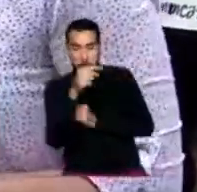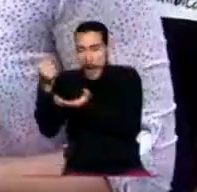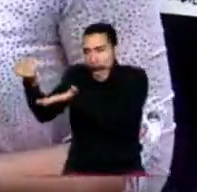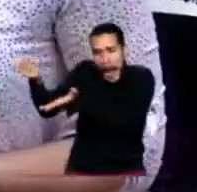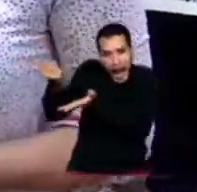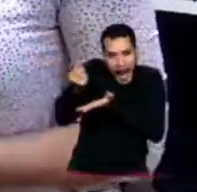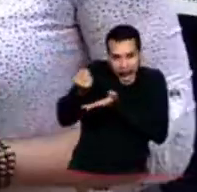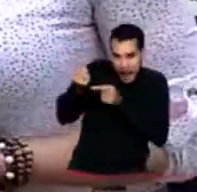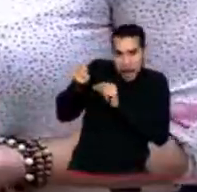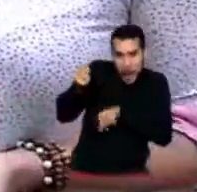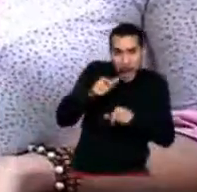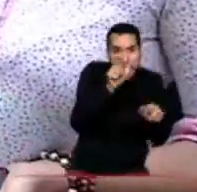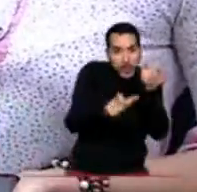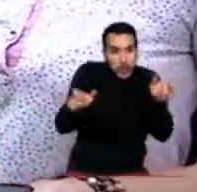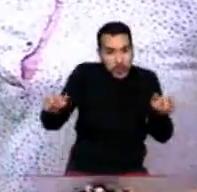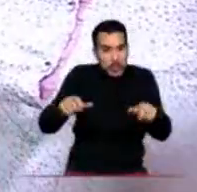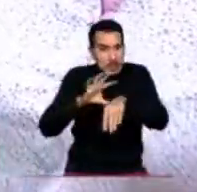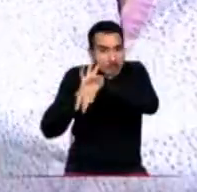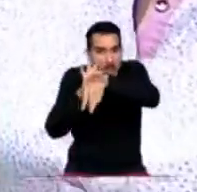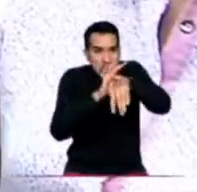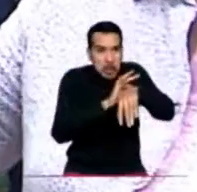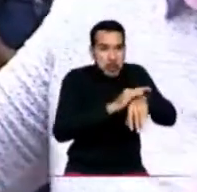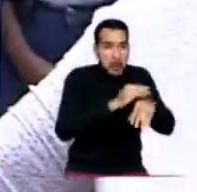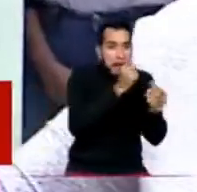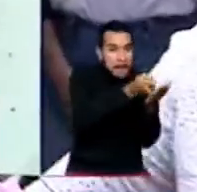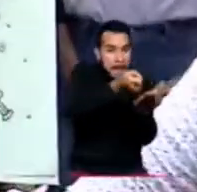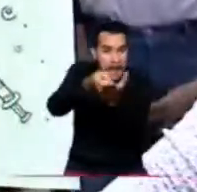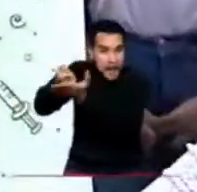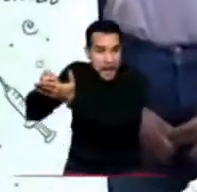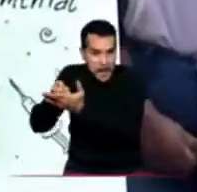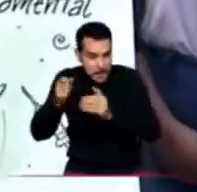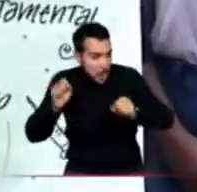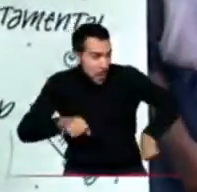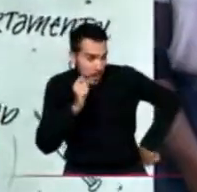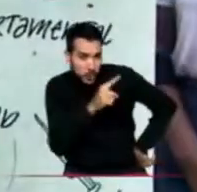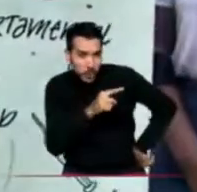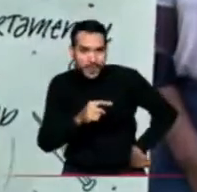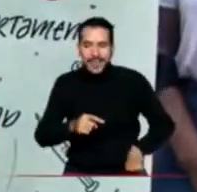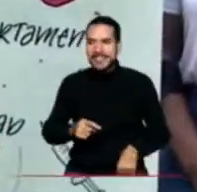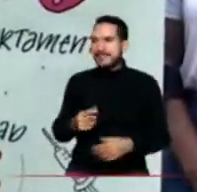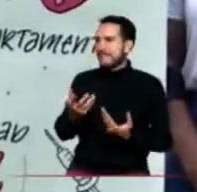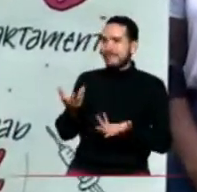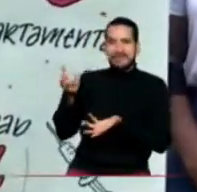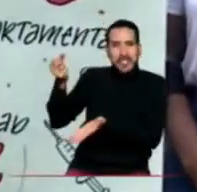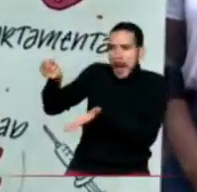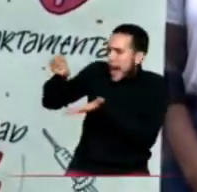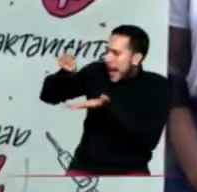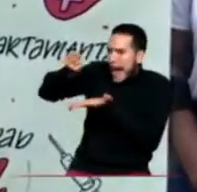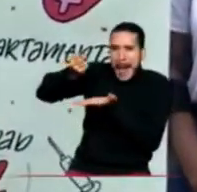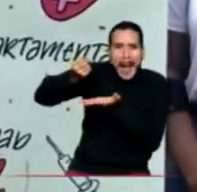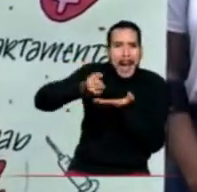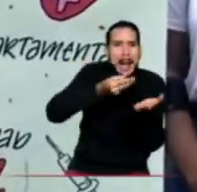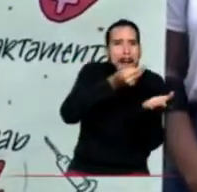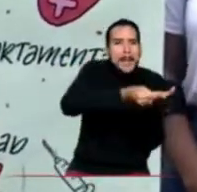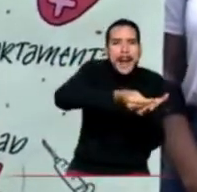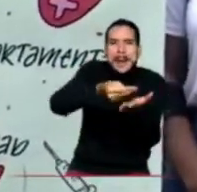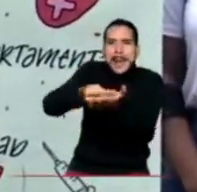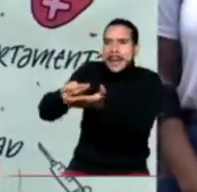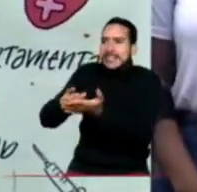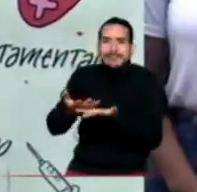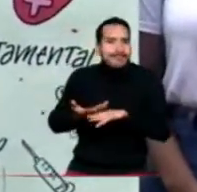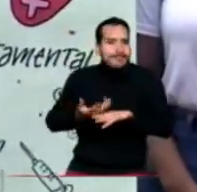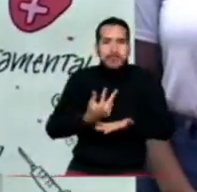en esa circunstancia? Muy buenos días. No, realmente no alcanza para pagar la nómina, por eso hoy